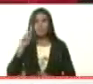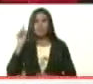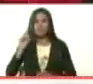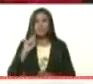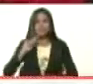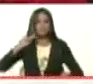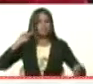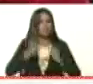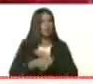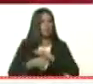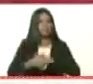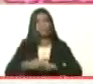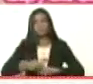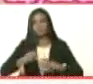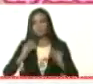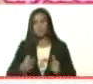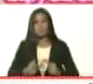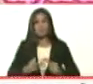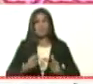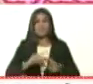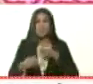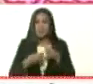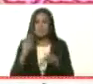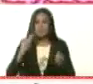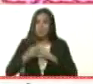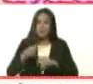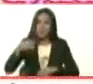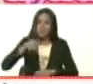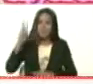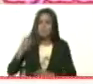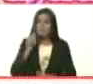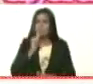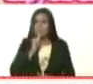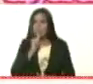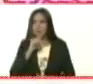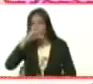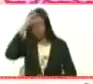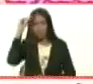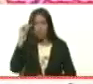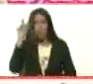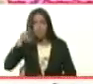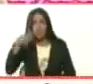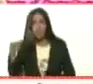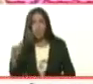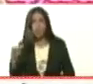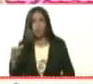grandes cambios. ¿Y quién va a hacer los cambios en Venezuela? ¿Donald Trump?